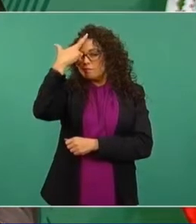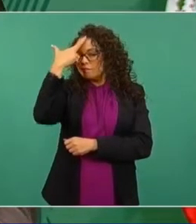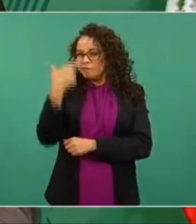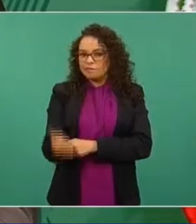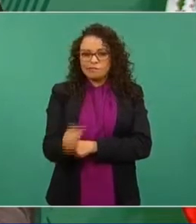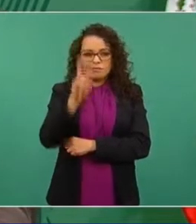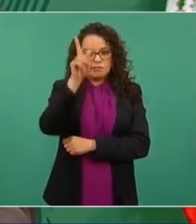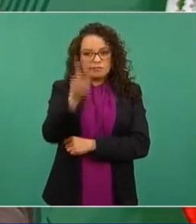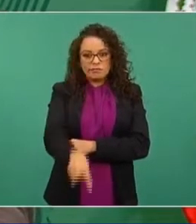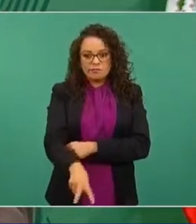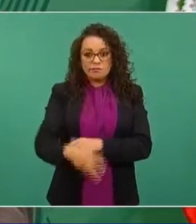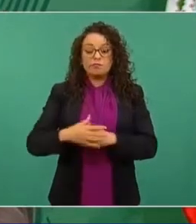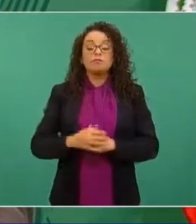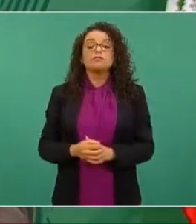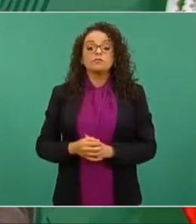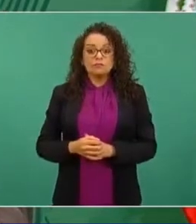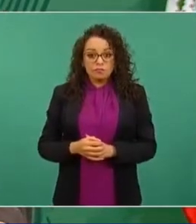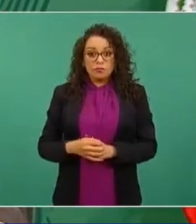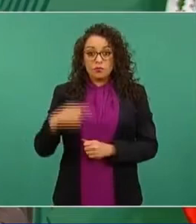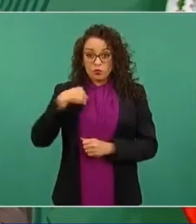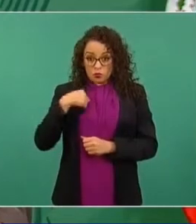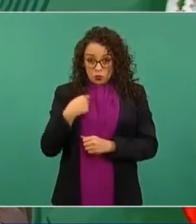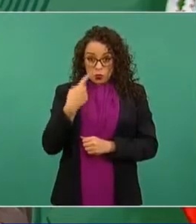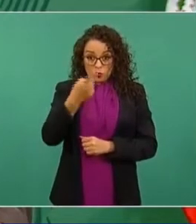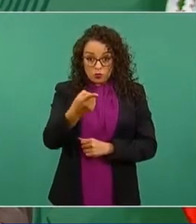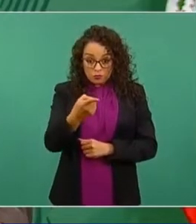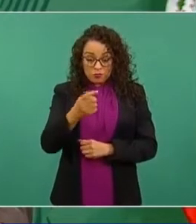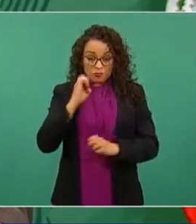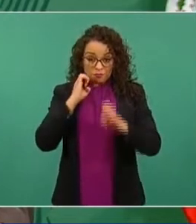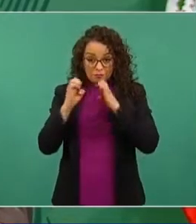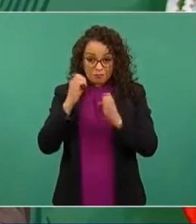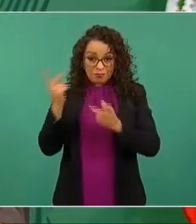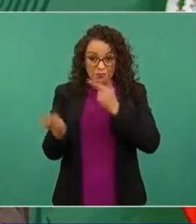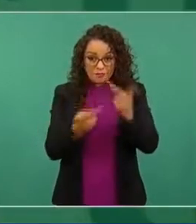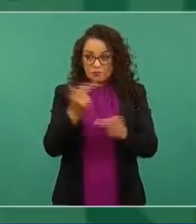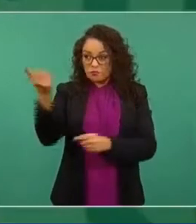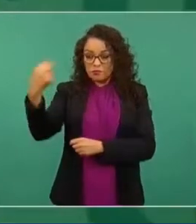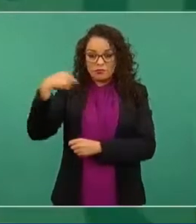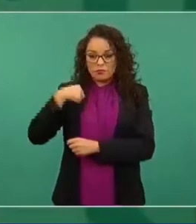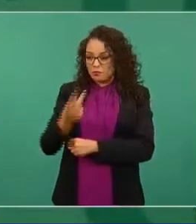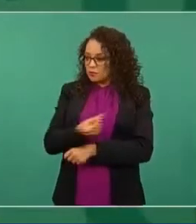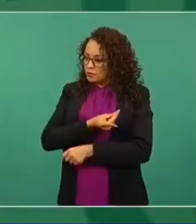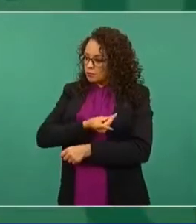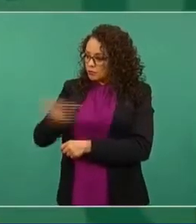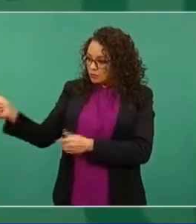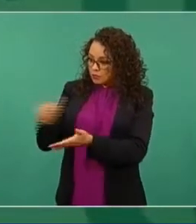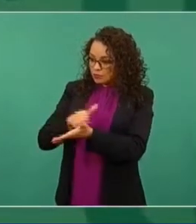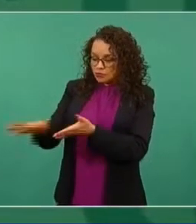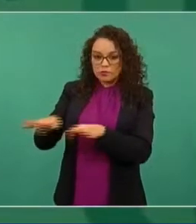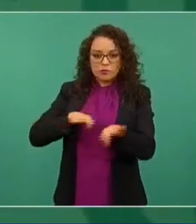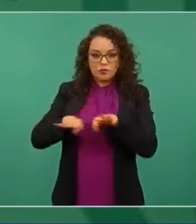que lo habían corrido por haberme entrevistado. A esos extremos.